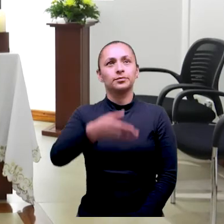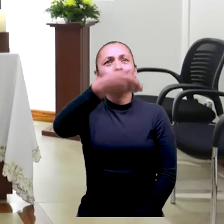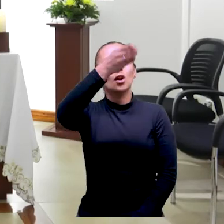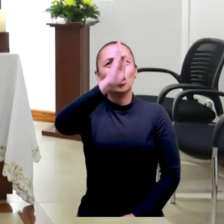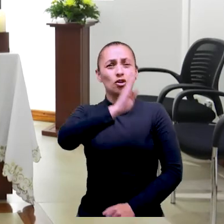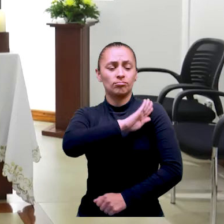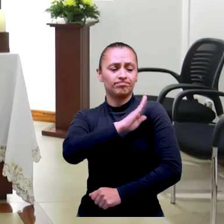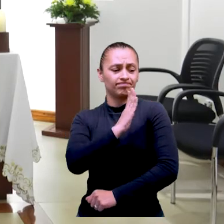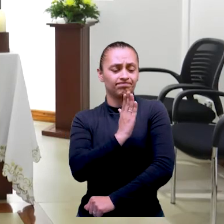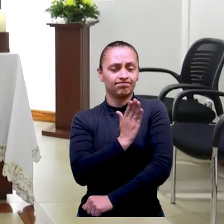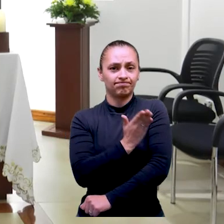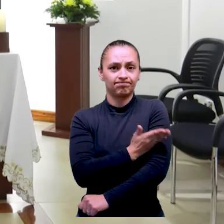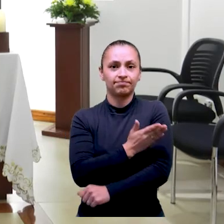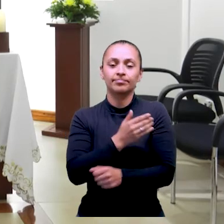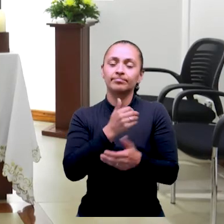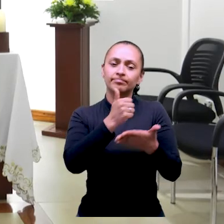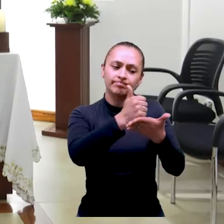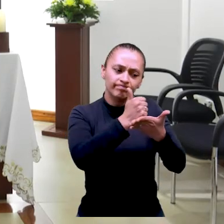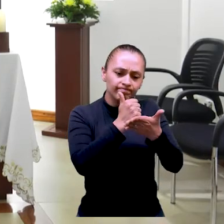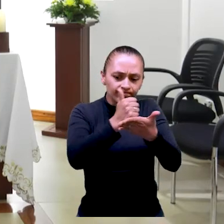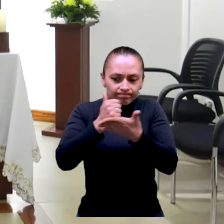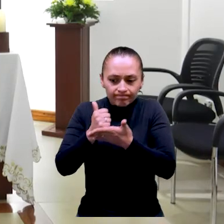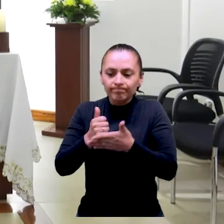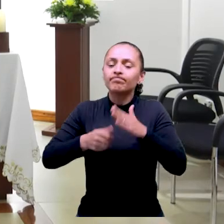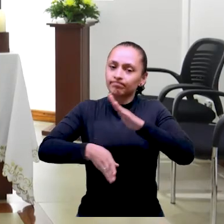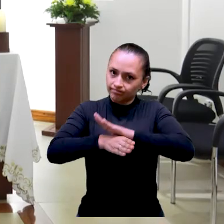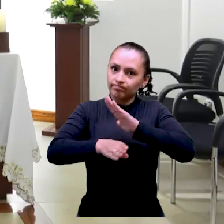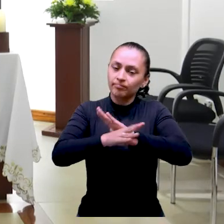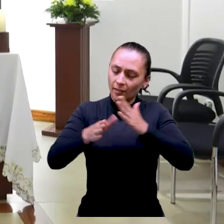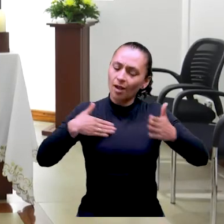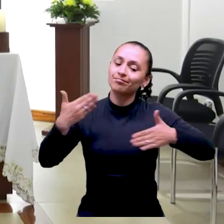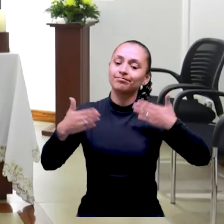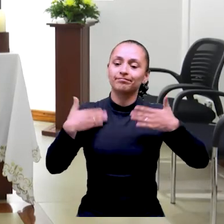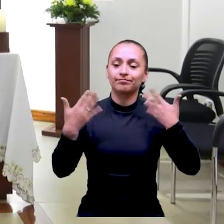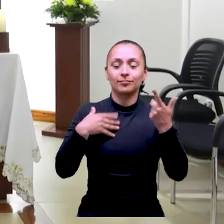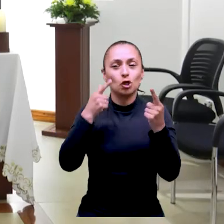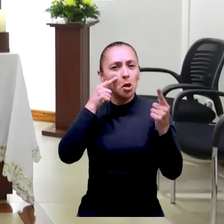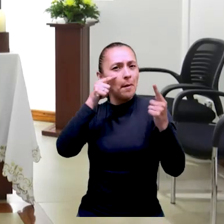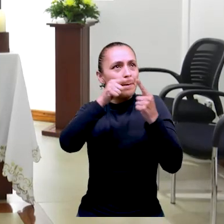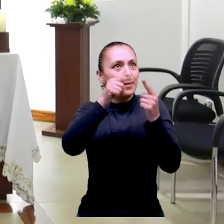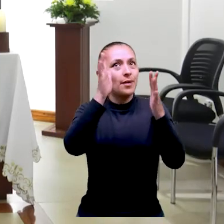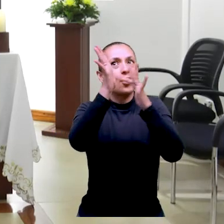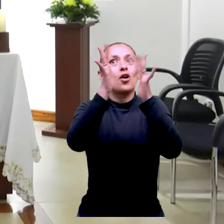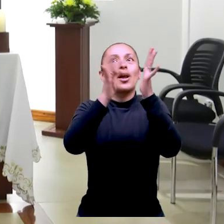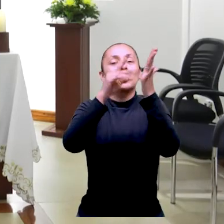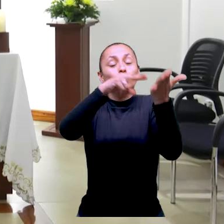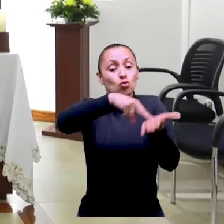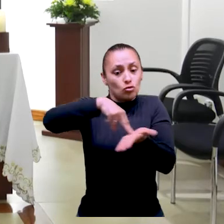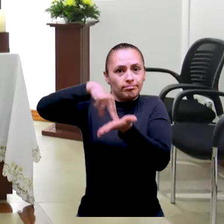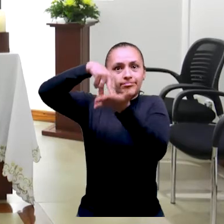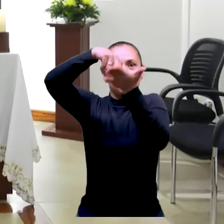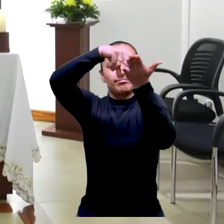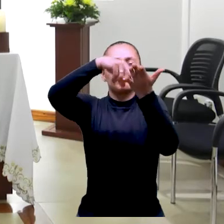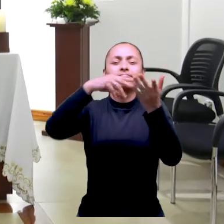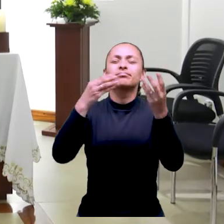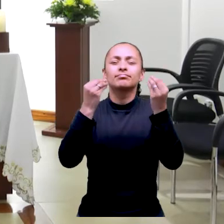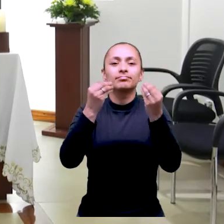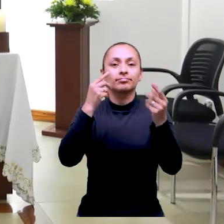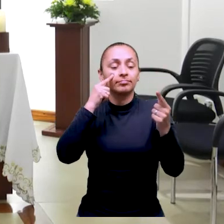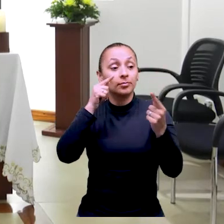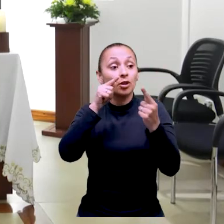dios todopoderoso concédenos seguir celebrando con alegría la victoria de cristo resucitado